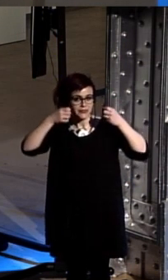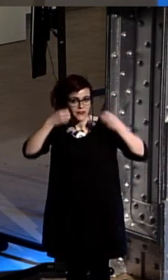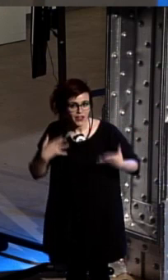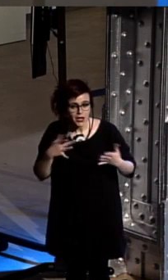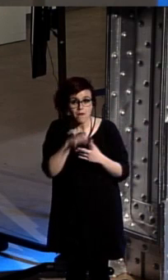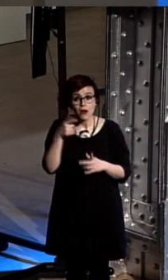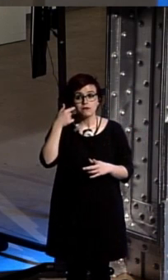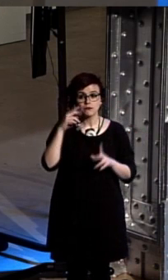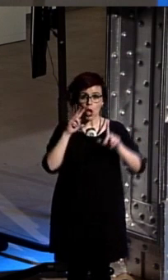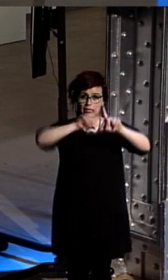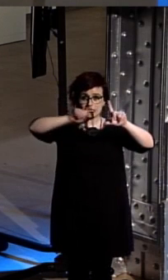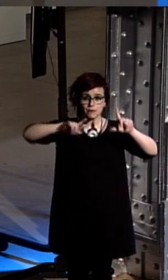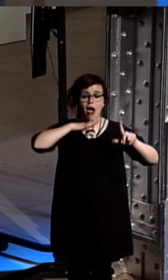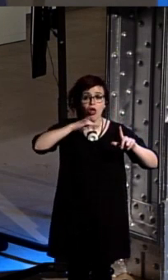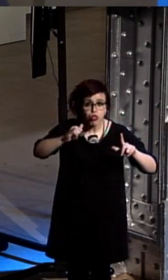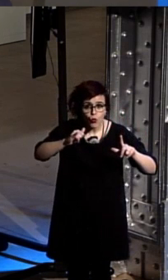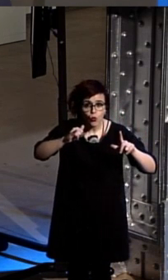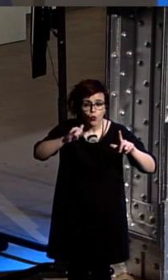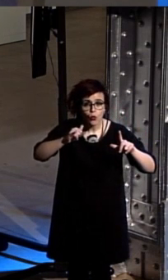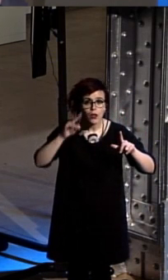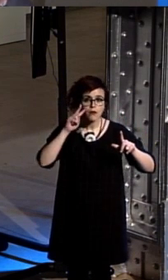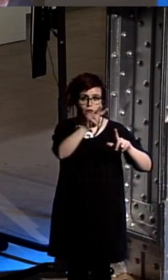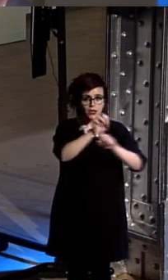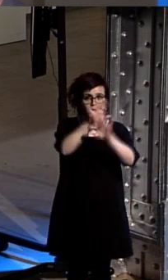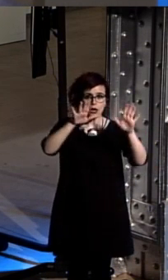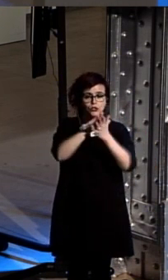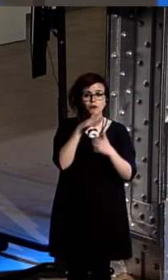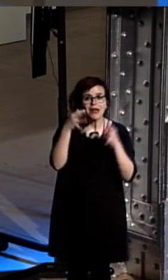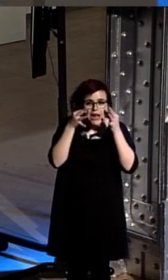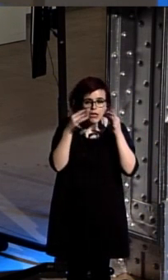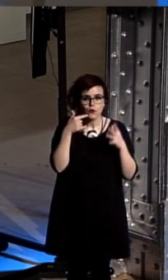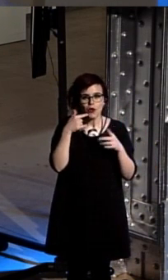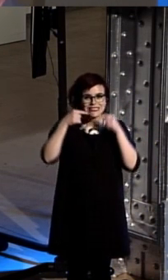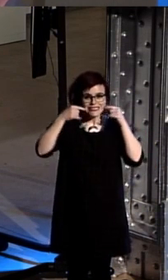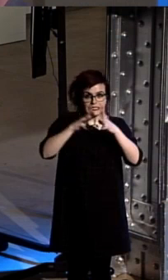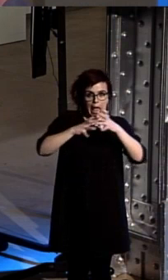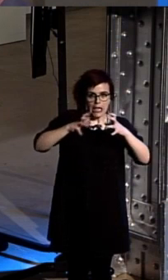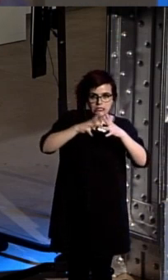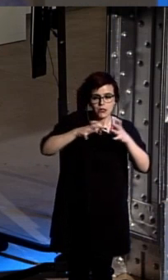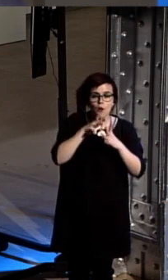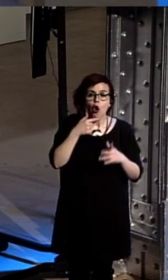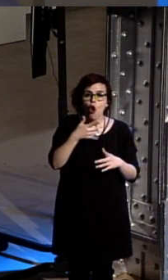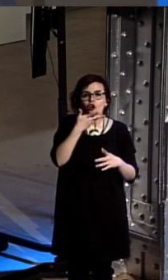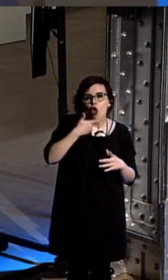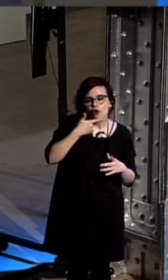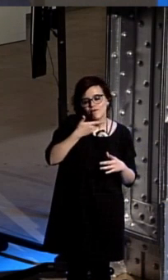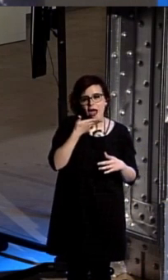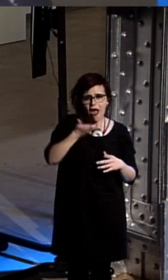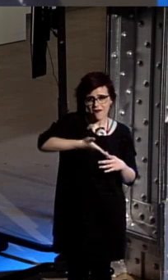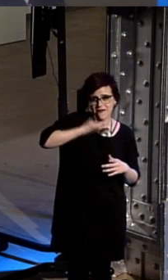analítica azul que es la buena y buscábamos que hubiera menos ansiedad, menos de los colores más cálidos.